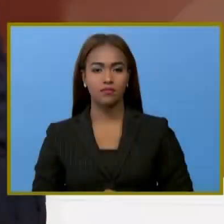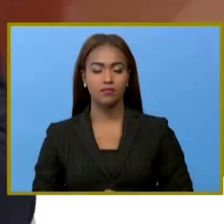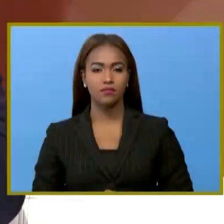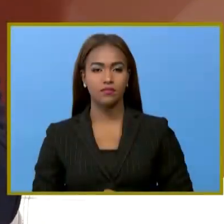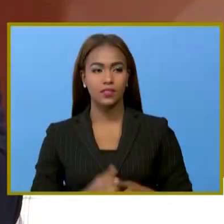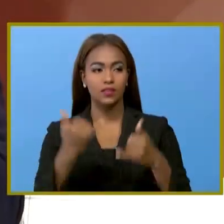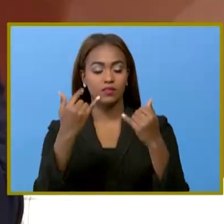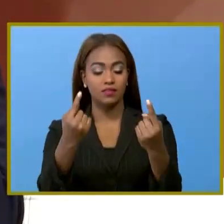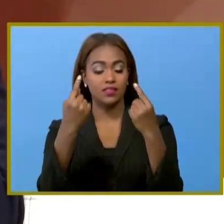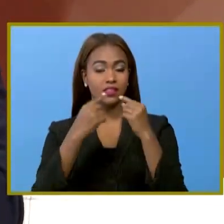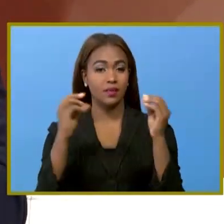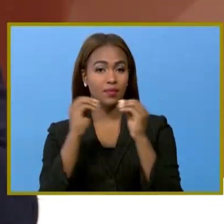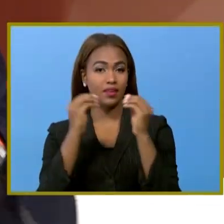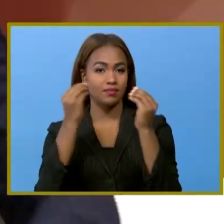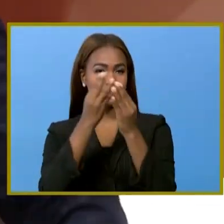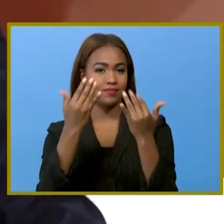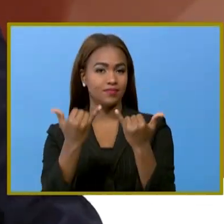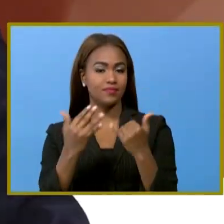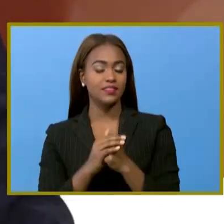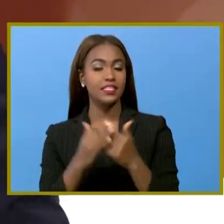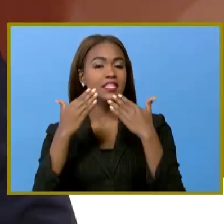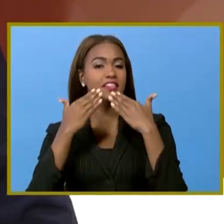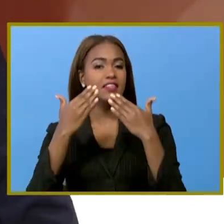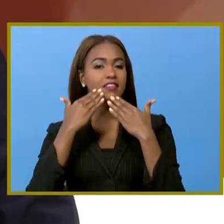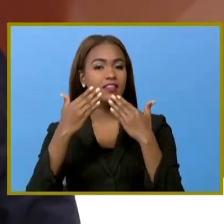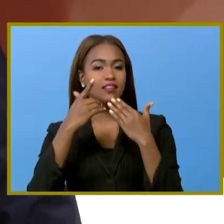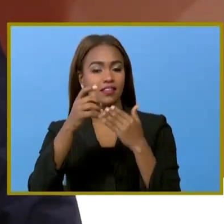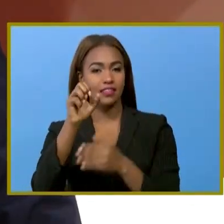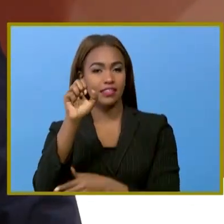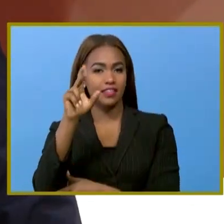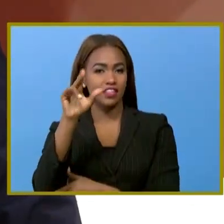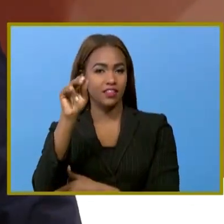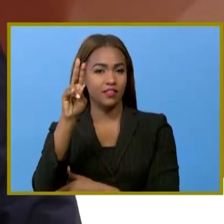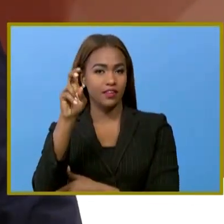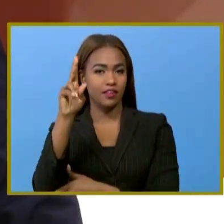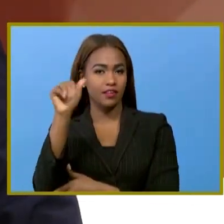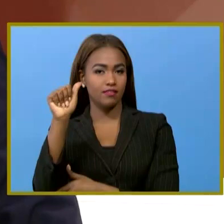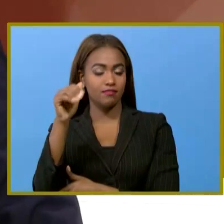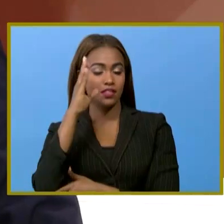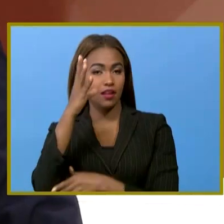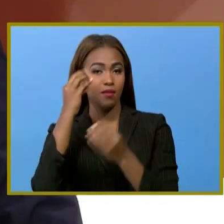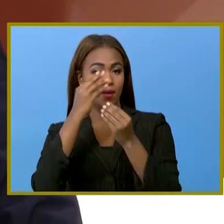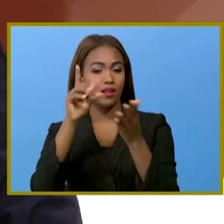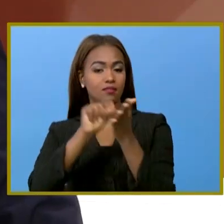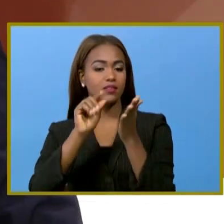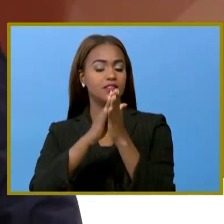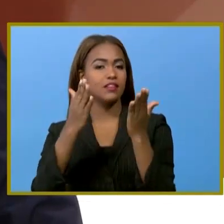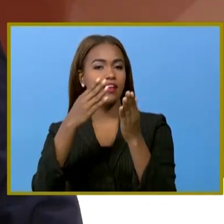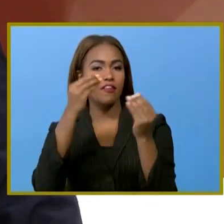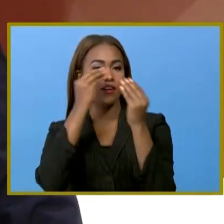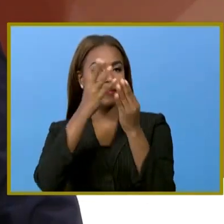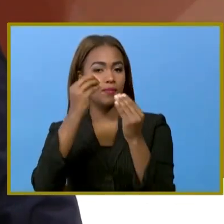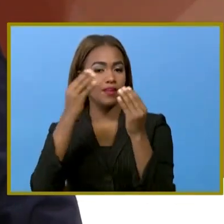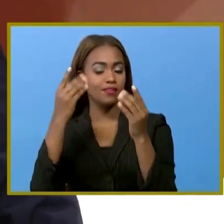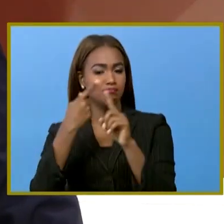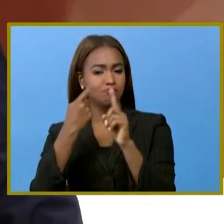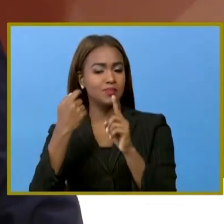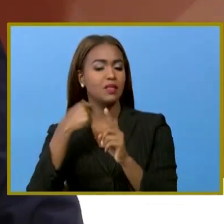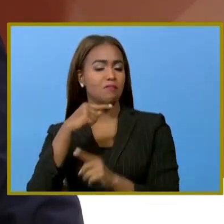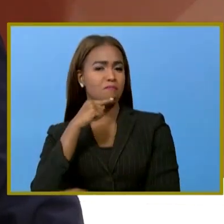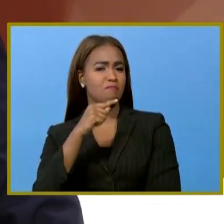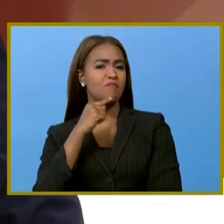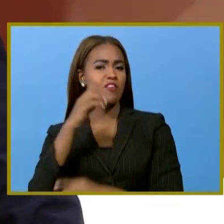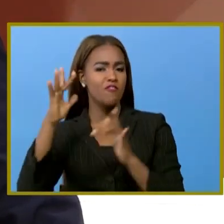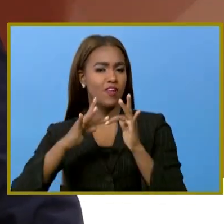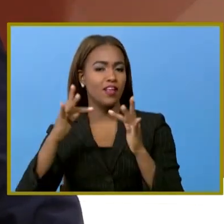Y de regreso con todo el contenido, gracias a Severo Rivera que reporta que es una revista informativa refrescante que hacía falta